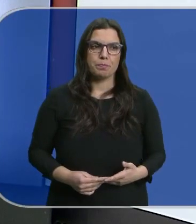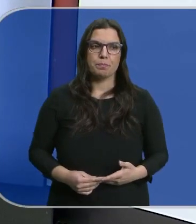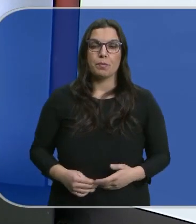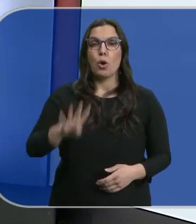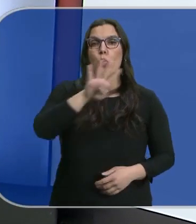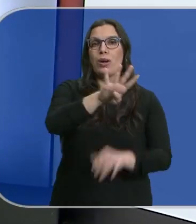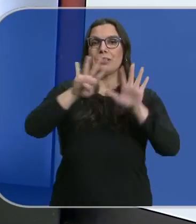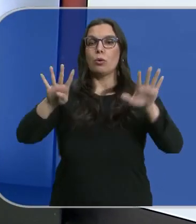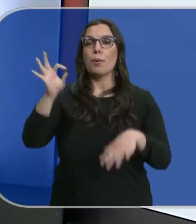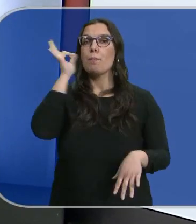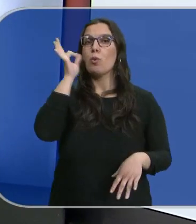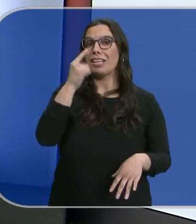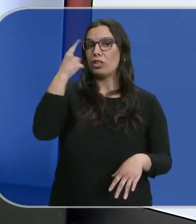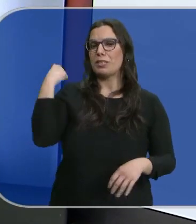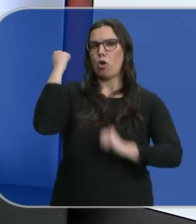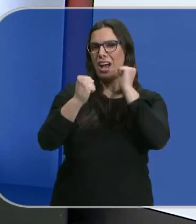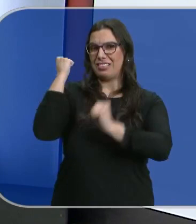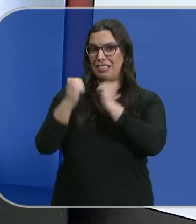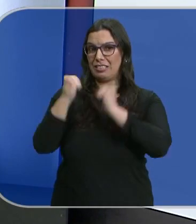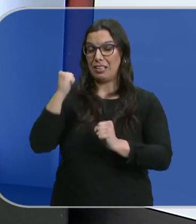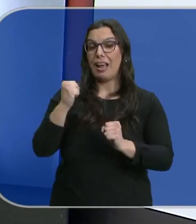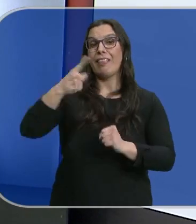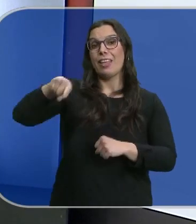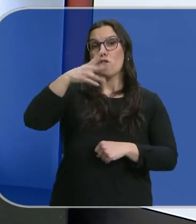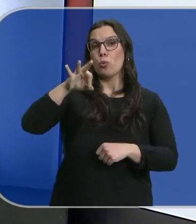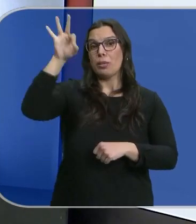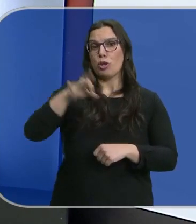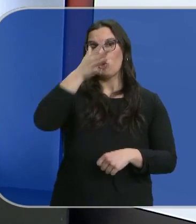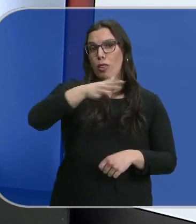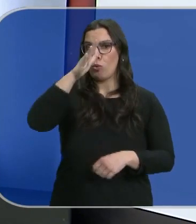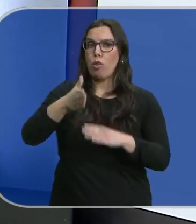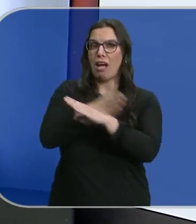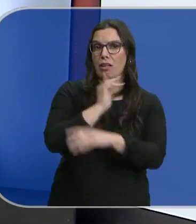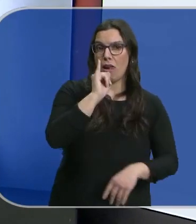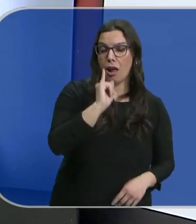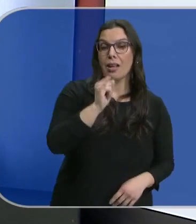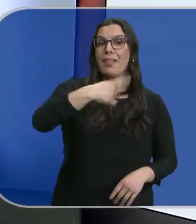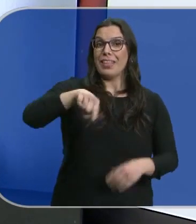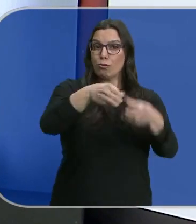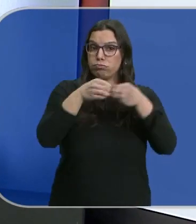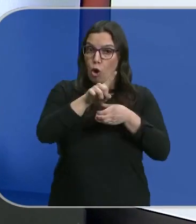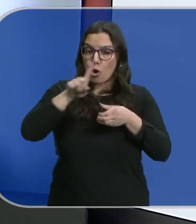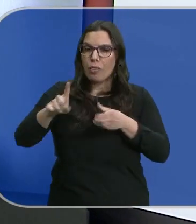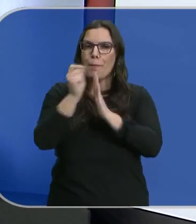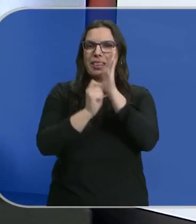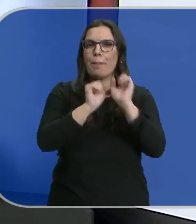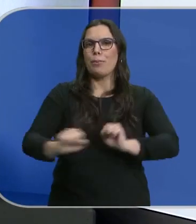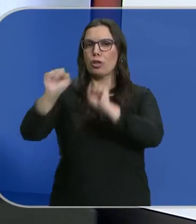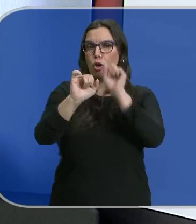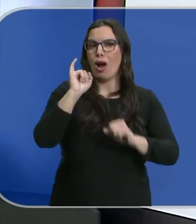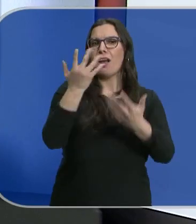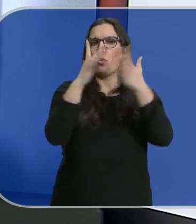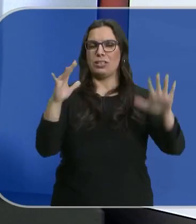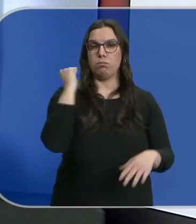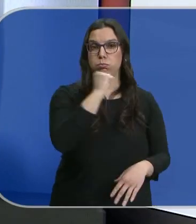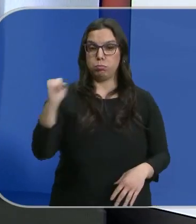49 mujeres fueron asesinadas en 2022 y la mitad había interpuesto denuncia. 11 de ellas tenían medidas de protección. La delegada del Gobierno